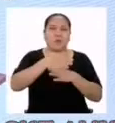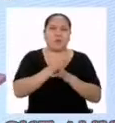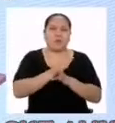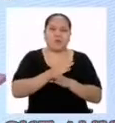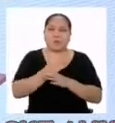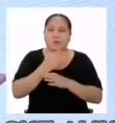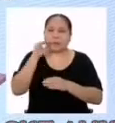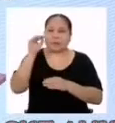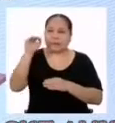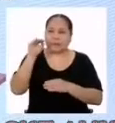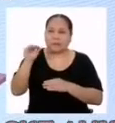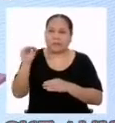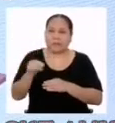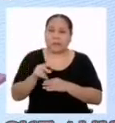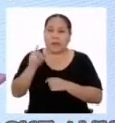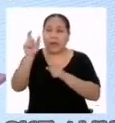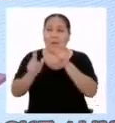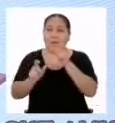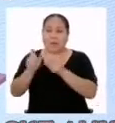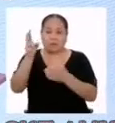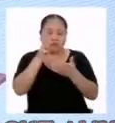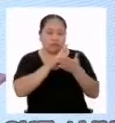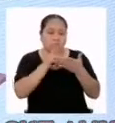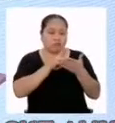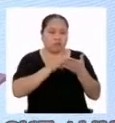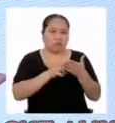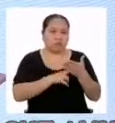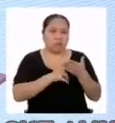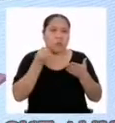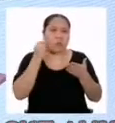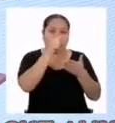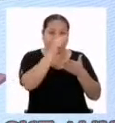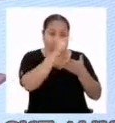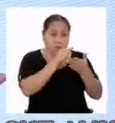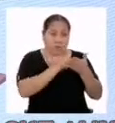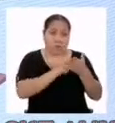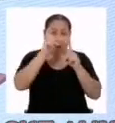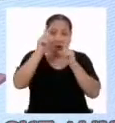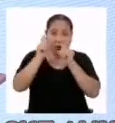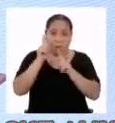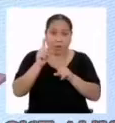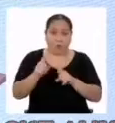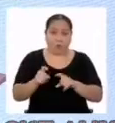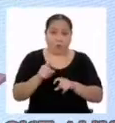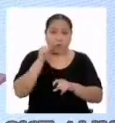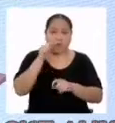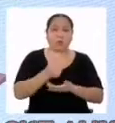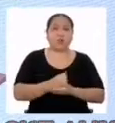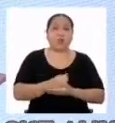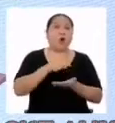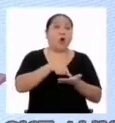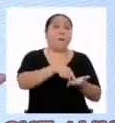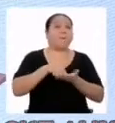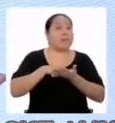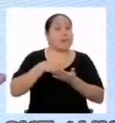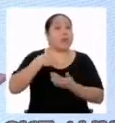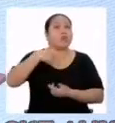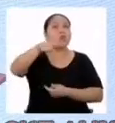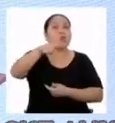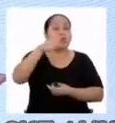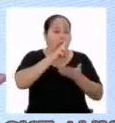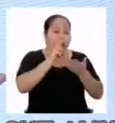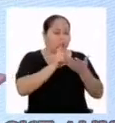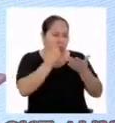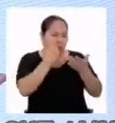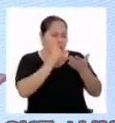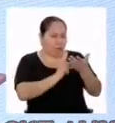llamar la atención a las lectoras y lectores, porque al hacer esas preguntas nos obligan a cuestionarnos sobre el